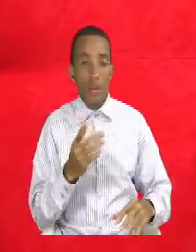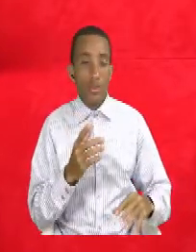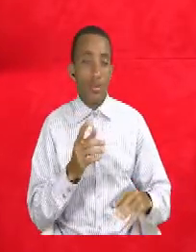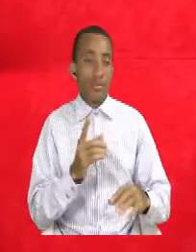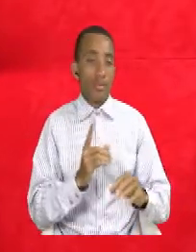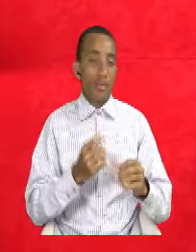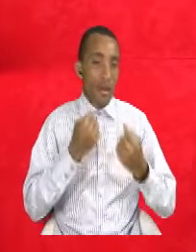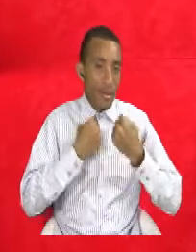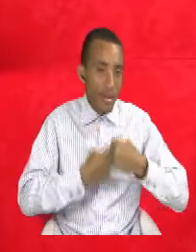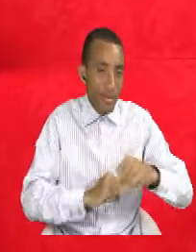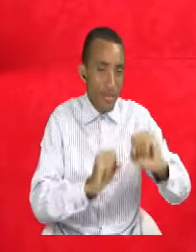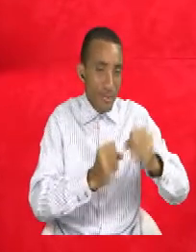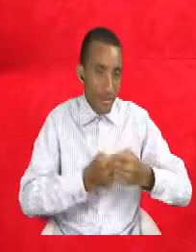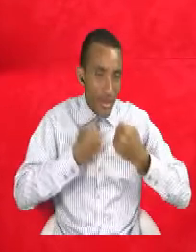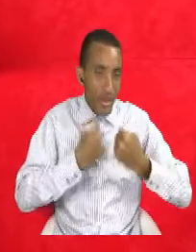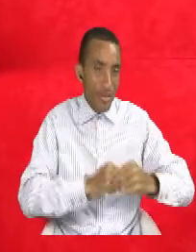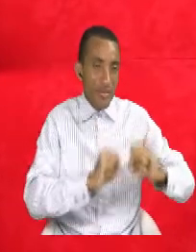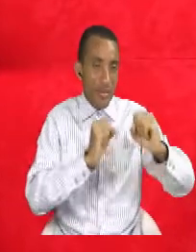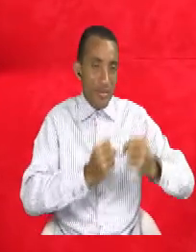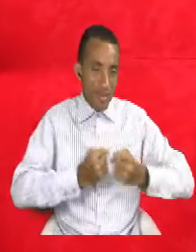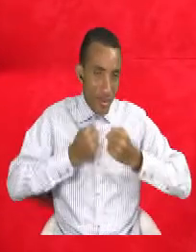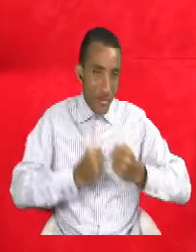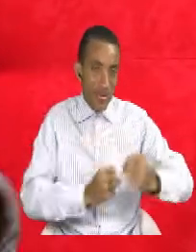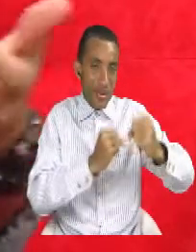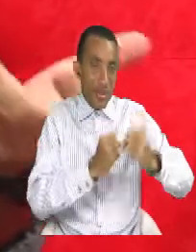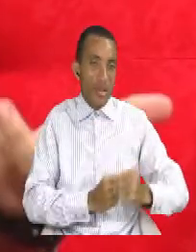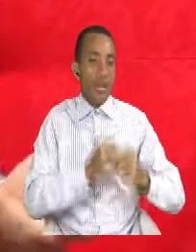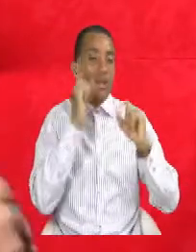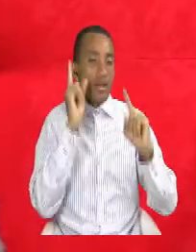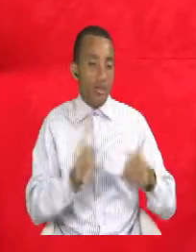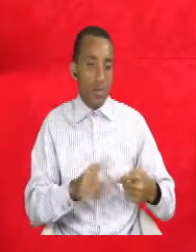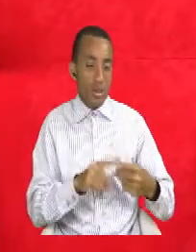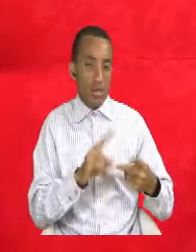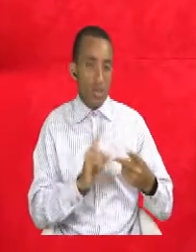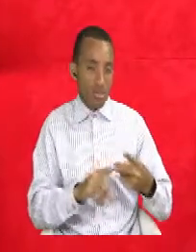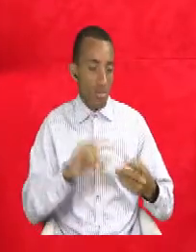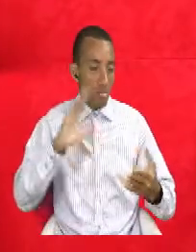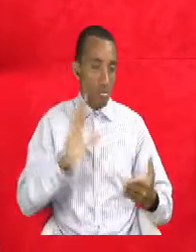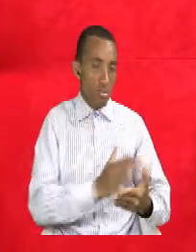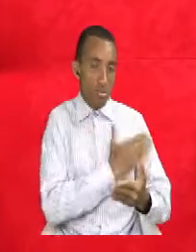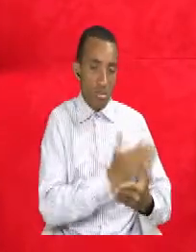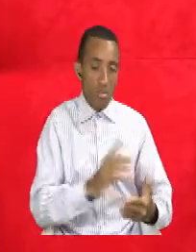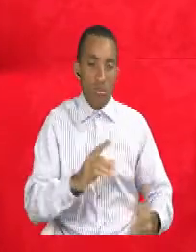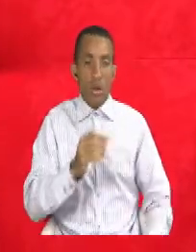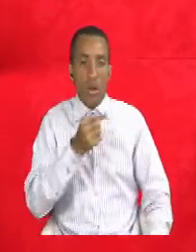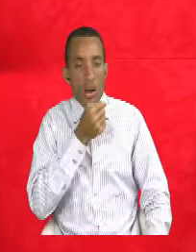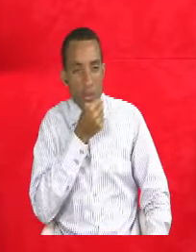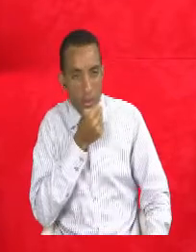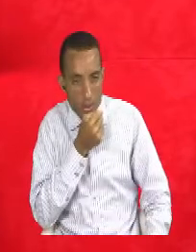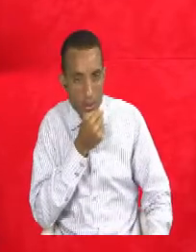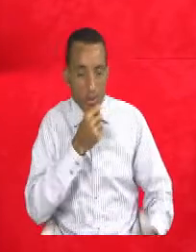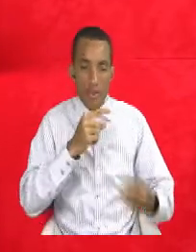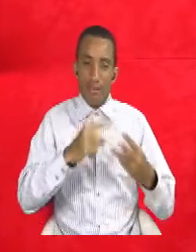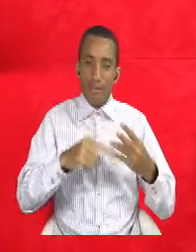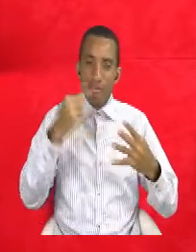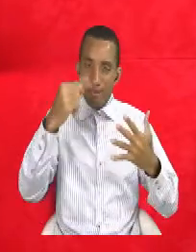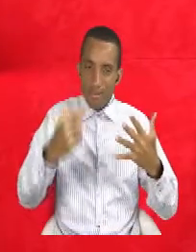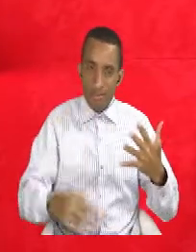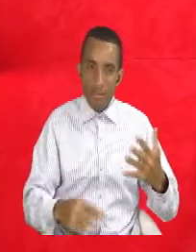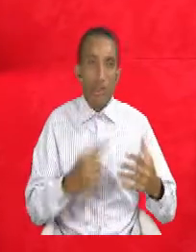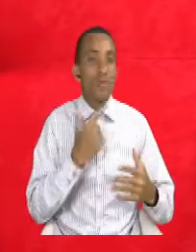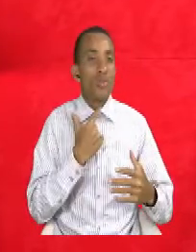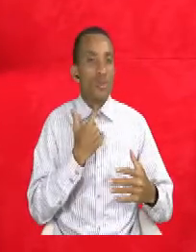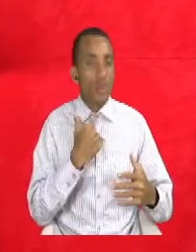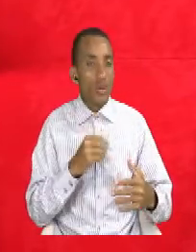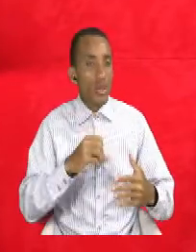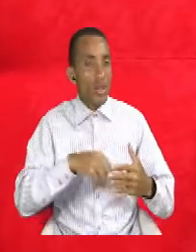puedes unirte también, pues si sabes cantar, únete también, si sabes tocar, si sabes hacer, si te gusta desde decir bailar,